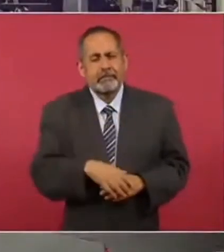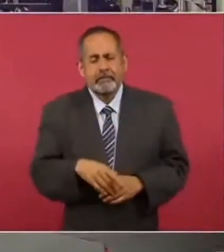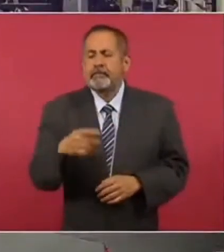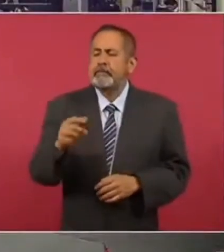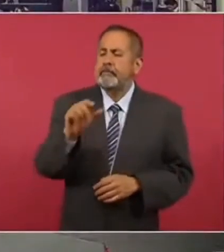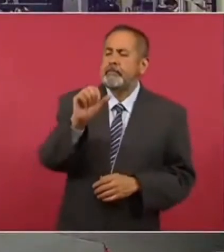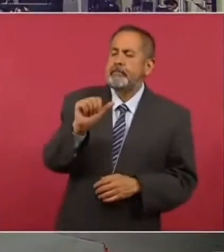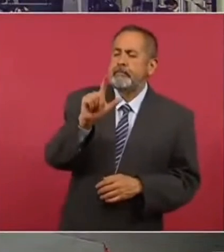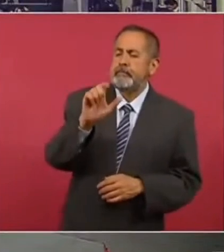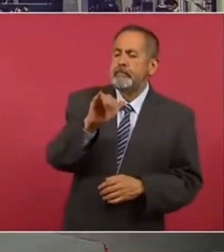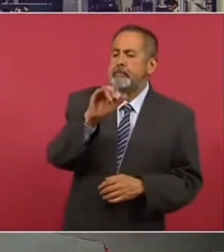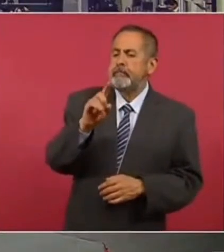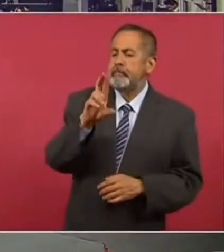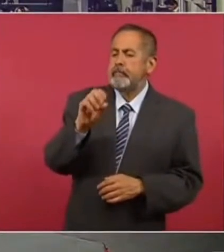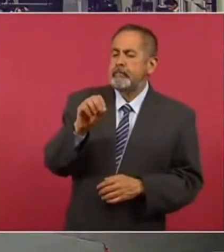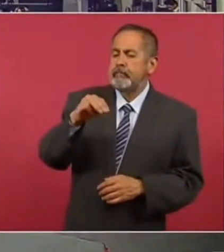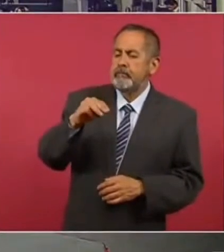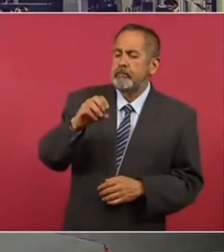Alejandro Moreno?